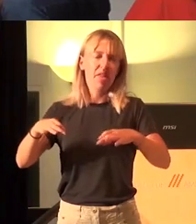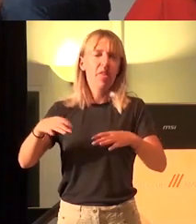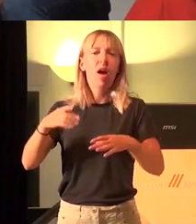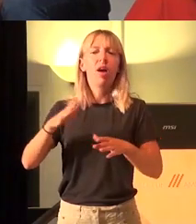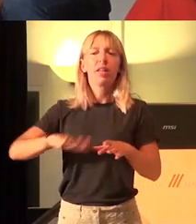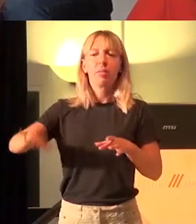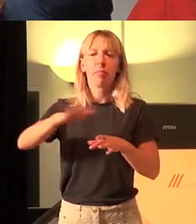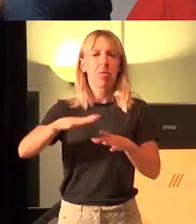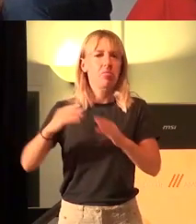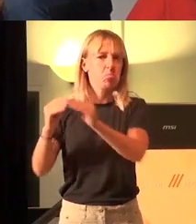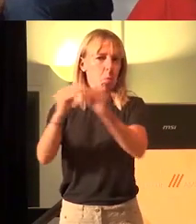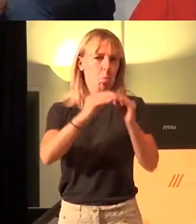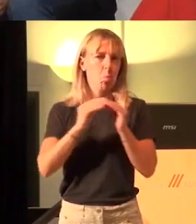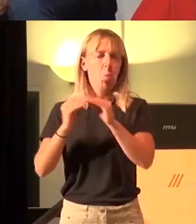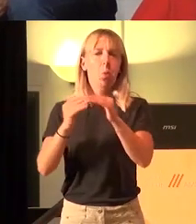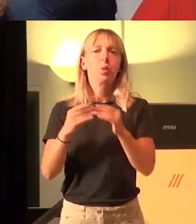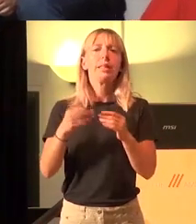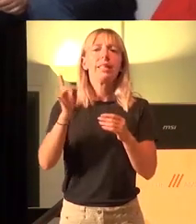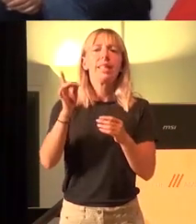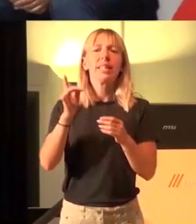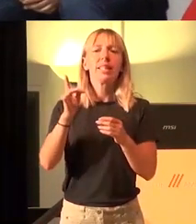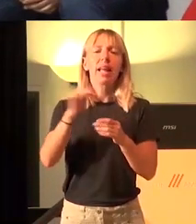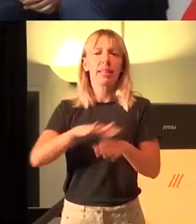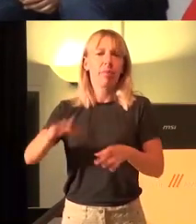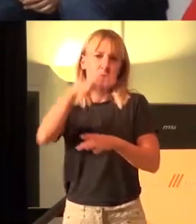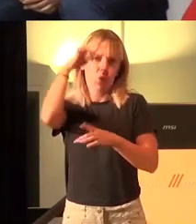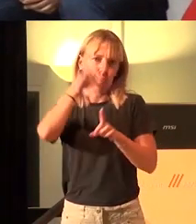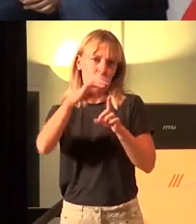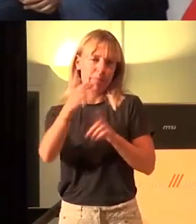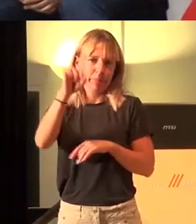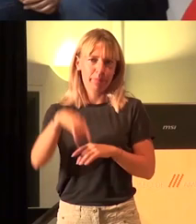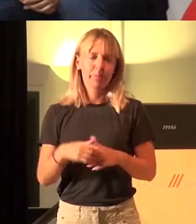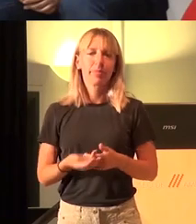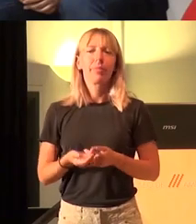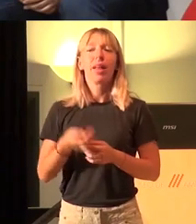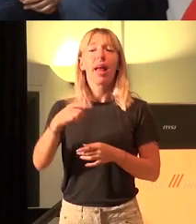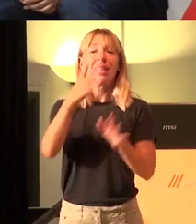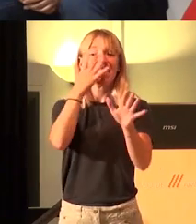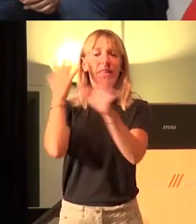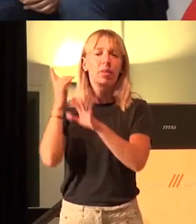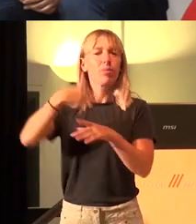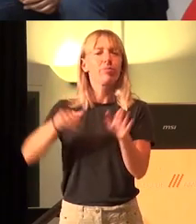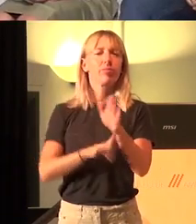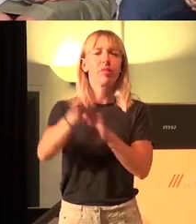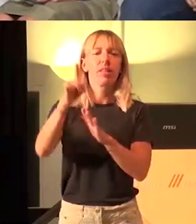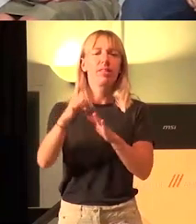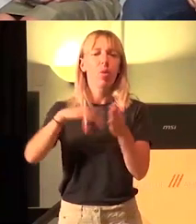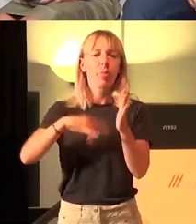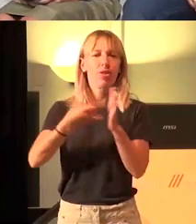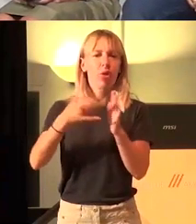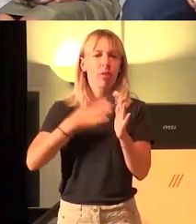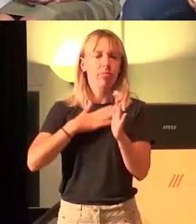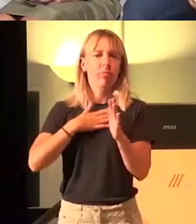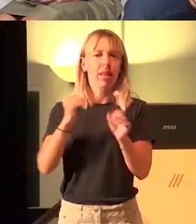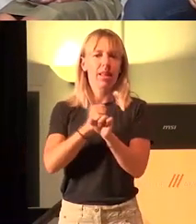espacios comunes y, por supuesto, en los espacios culturales, ¿no? En estos 10 años habéis desarrollado una metodología propia